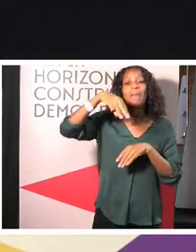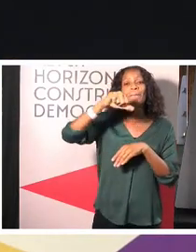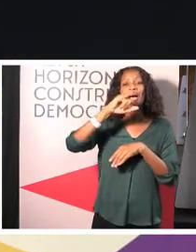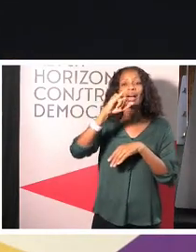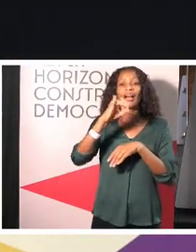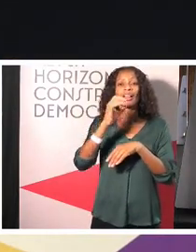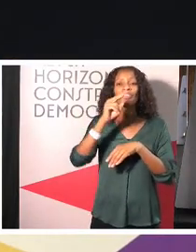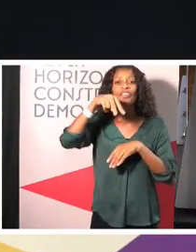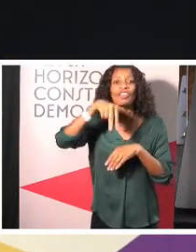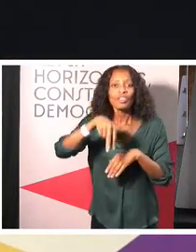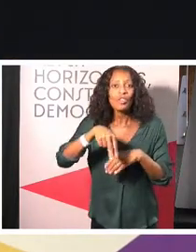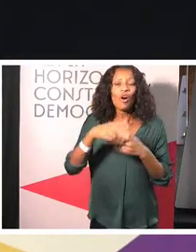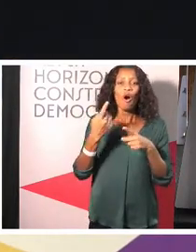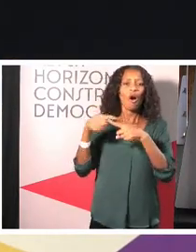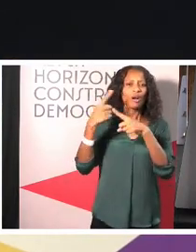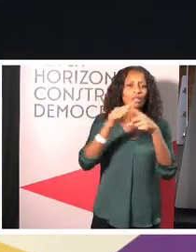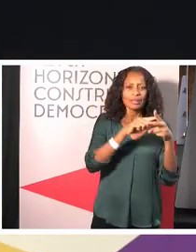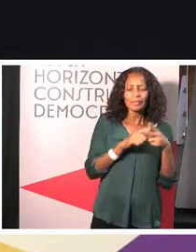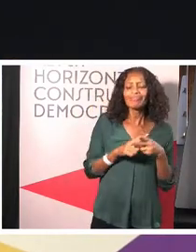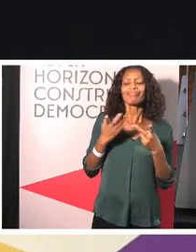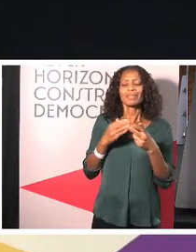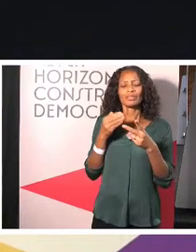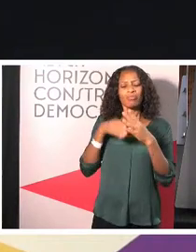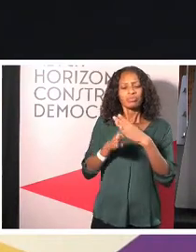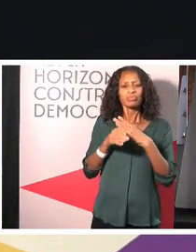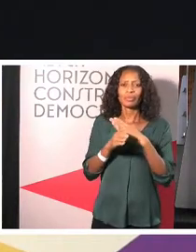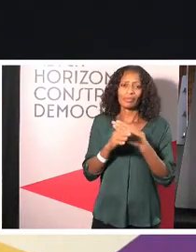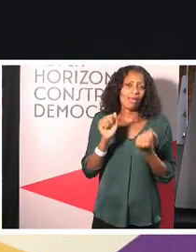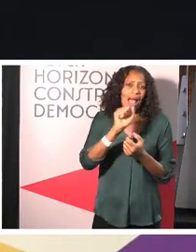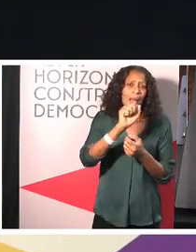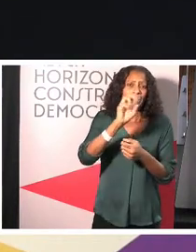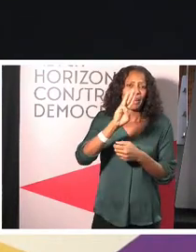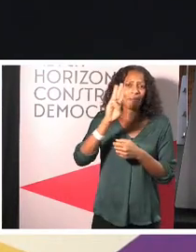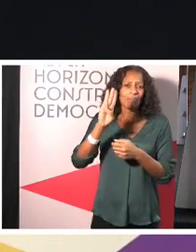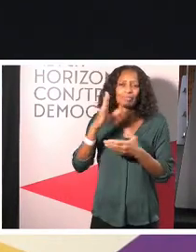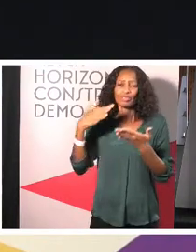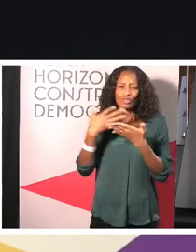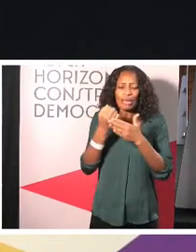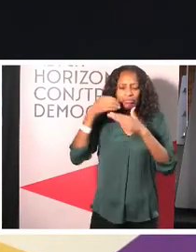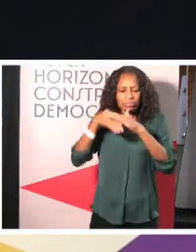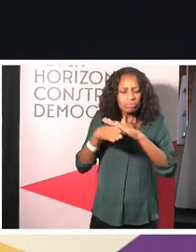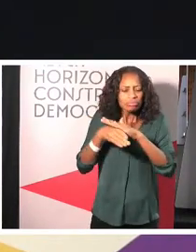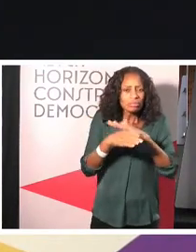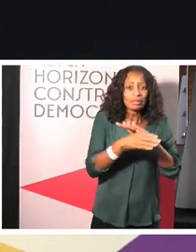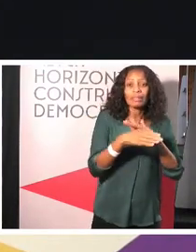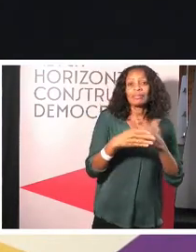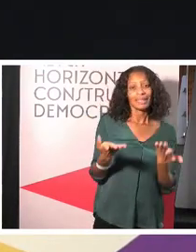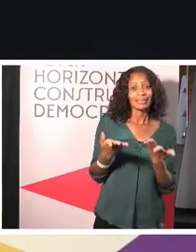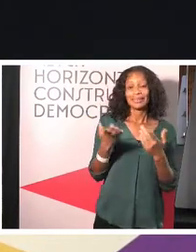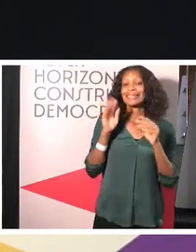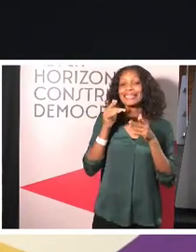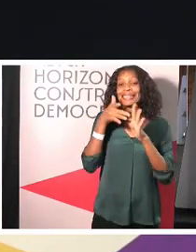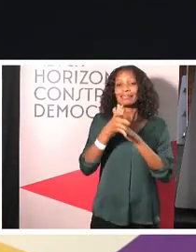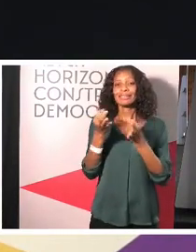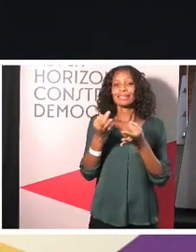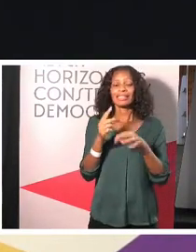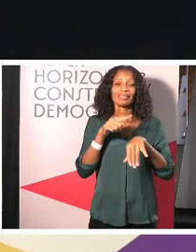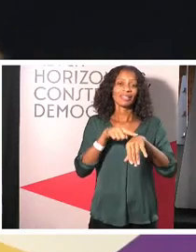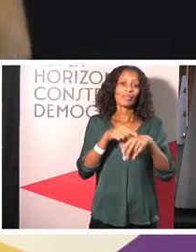Y cualquier startup o cualquier aplicación te cobra. Entonces yo creo que tenemos que acabar con esta